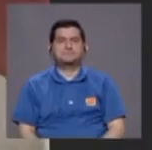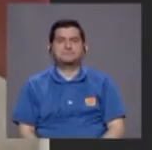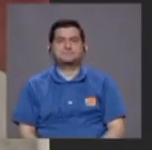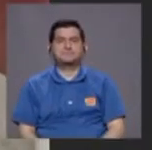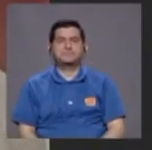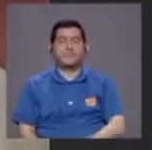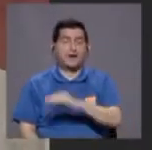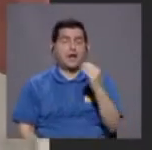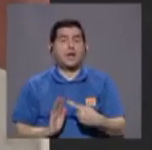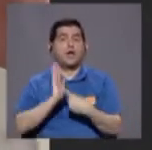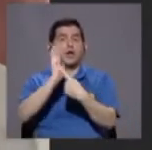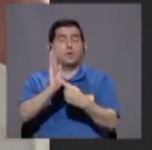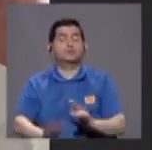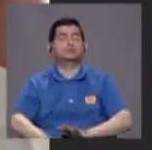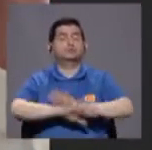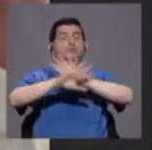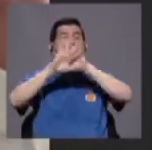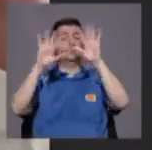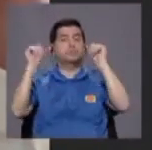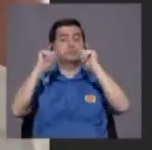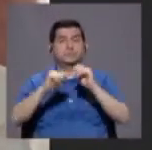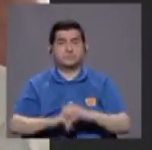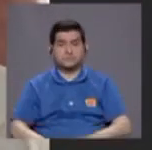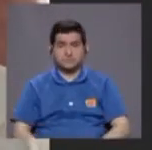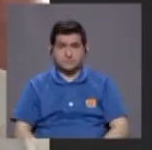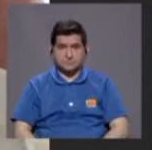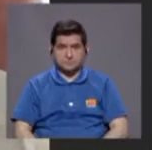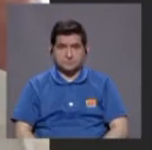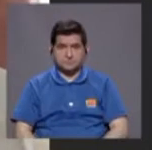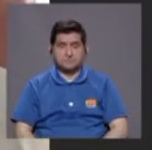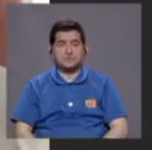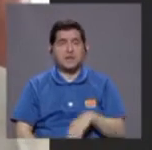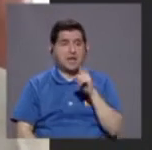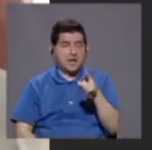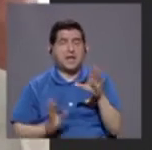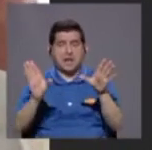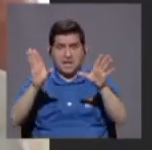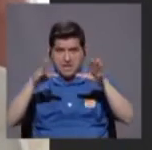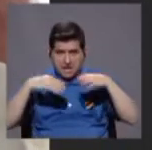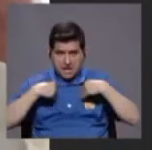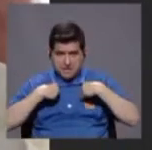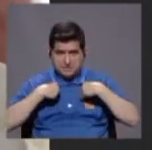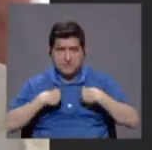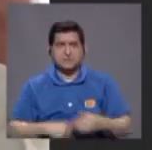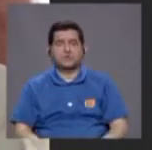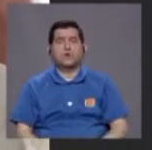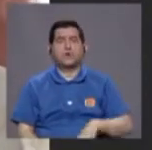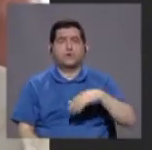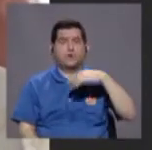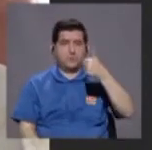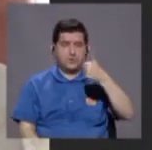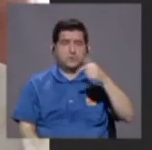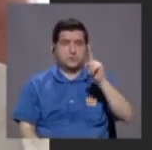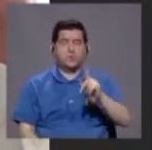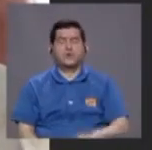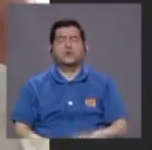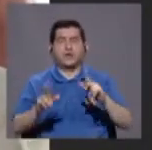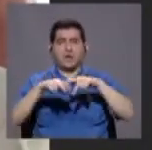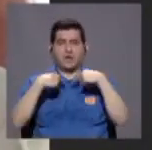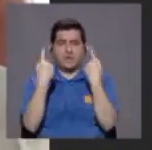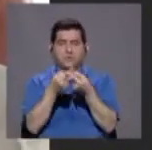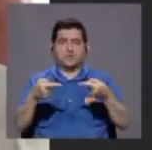lo demostró clarísimamente al aceptar el triunfo de un partido opositor a